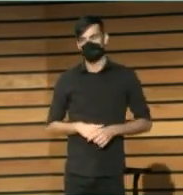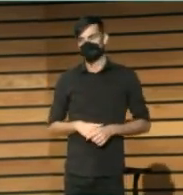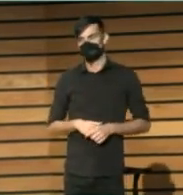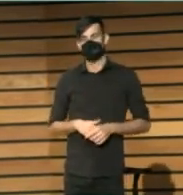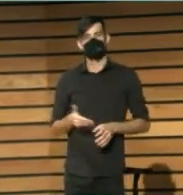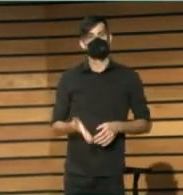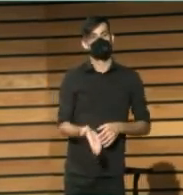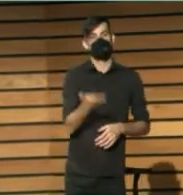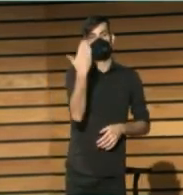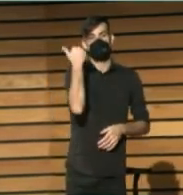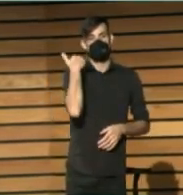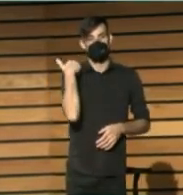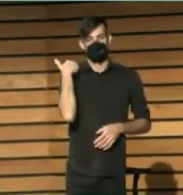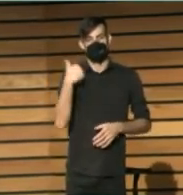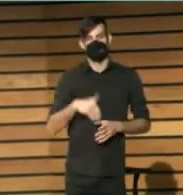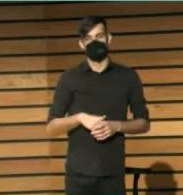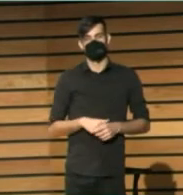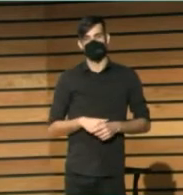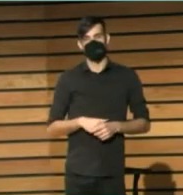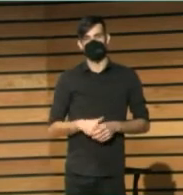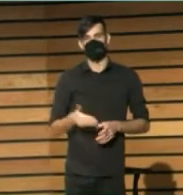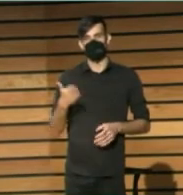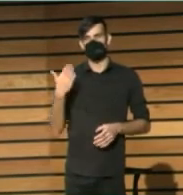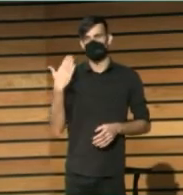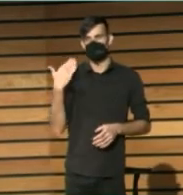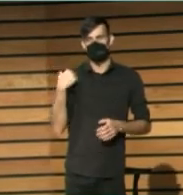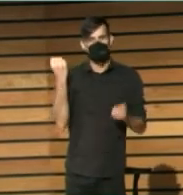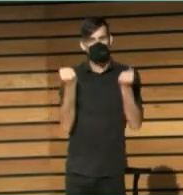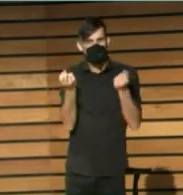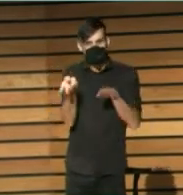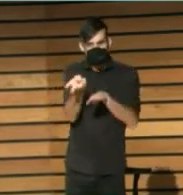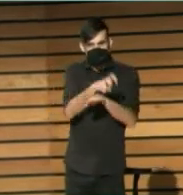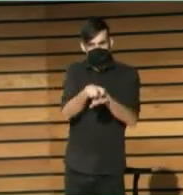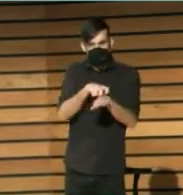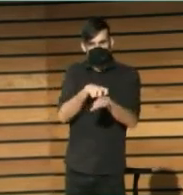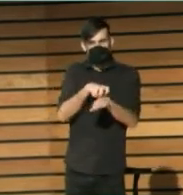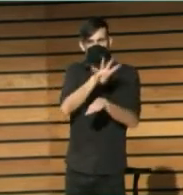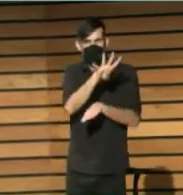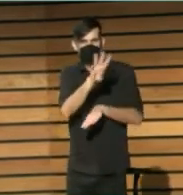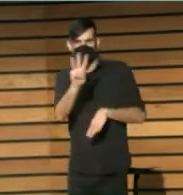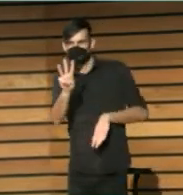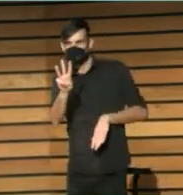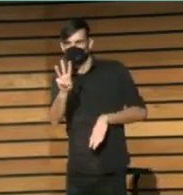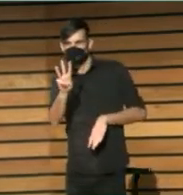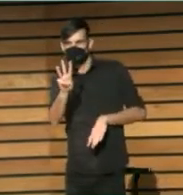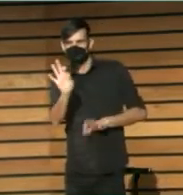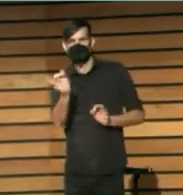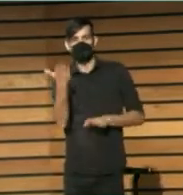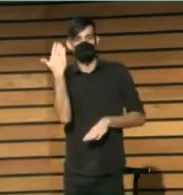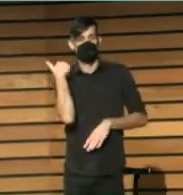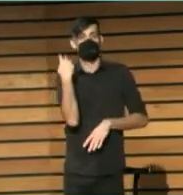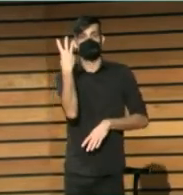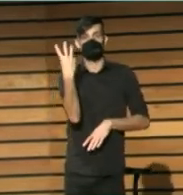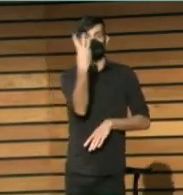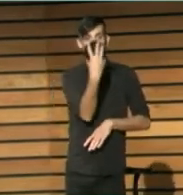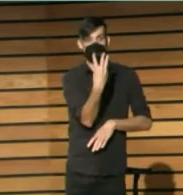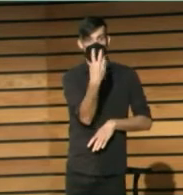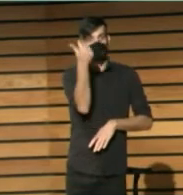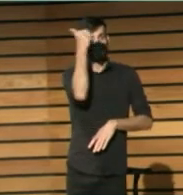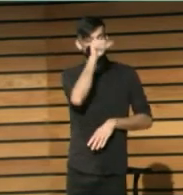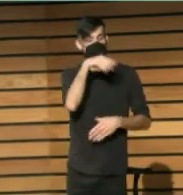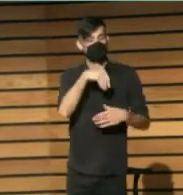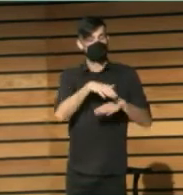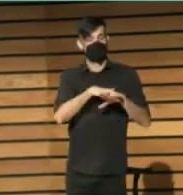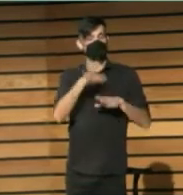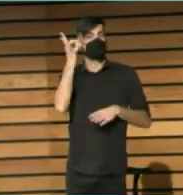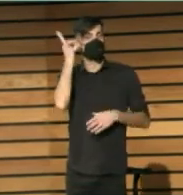Ayer había, ¿cuántos cabemos en un coche? Cuatro, ¿no? Tres. Pues había tres bibliotecarias